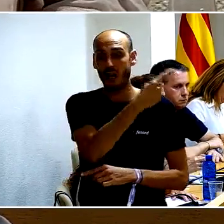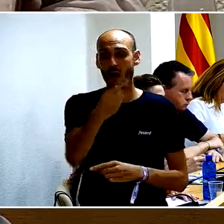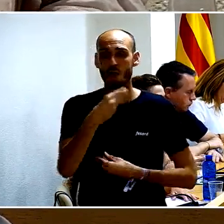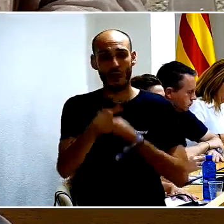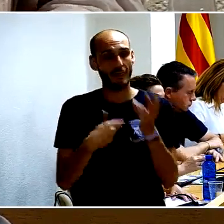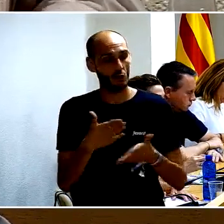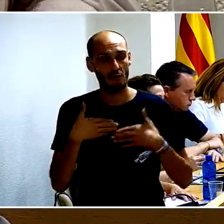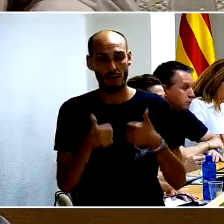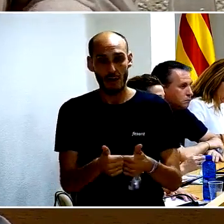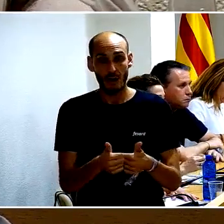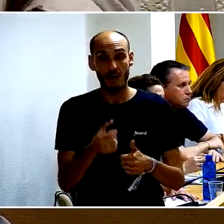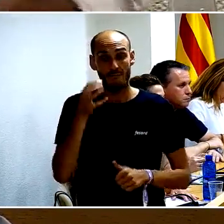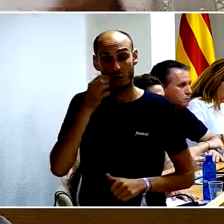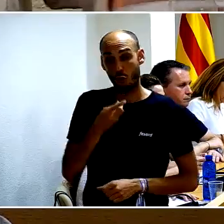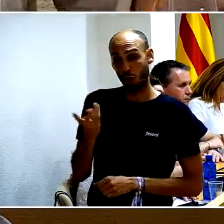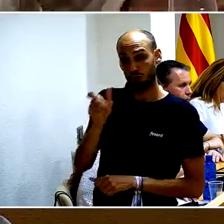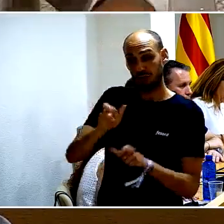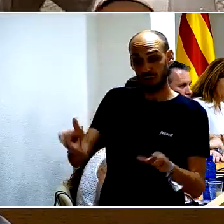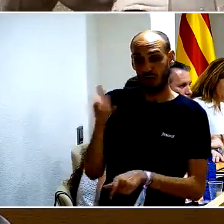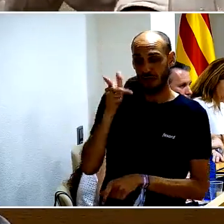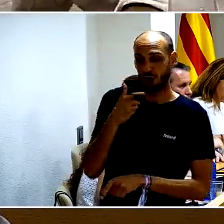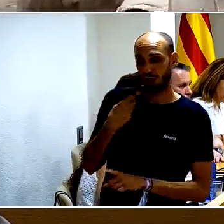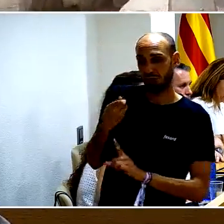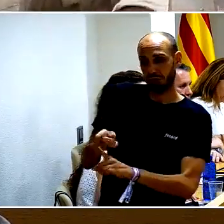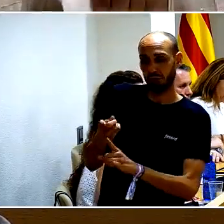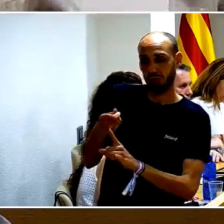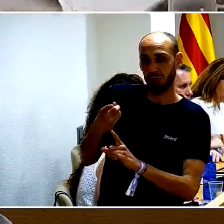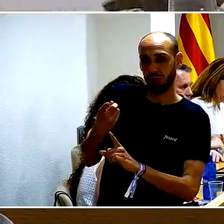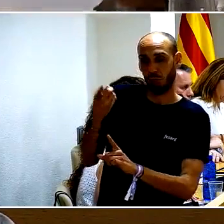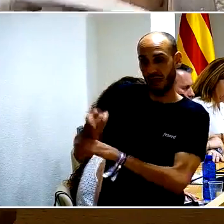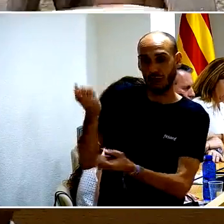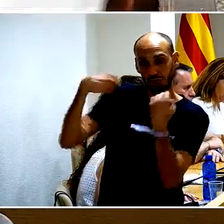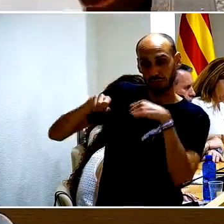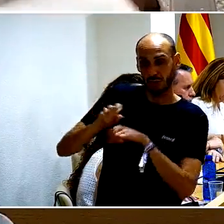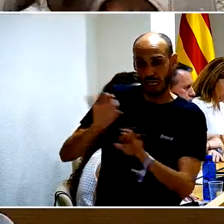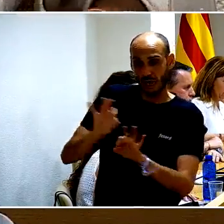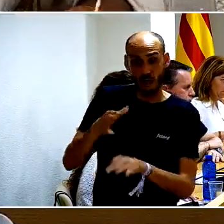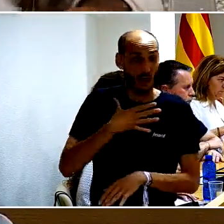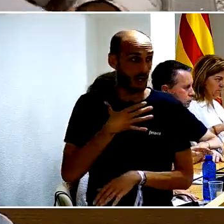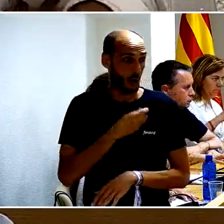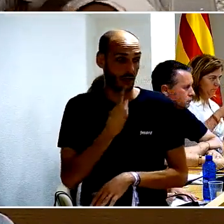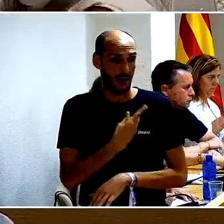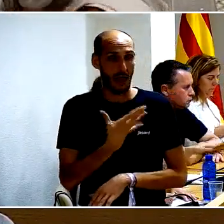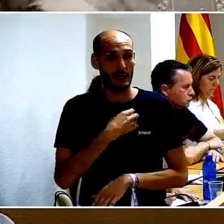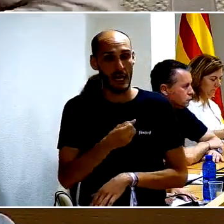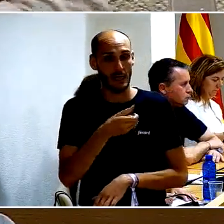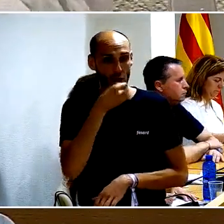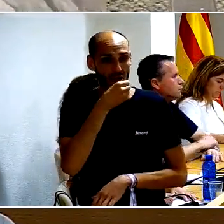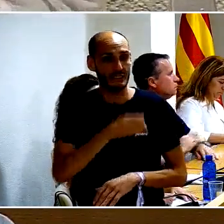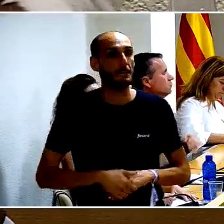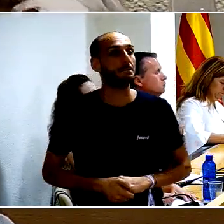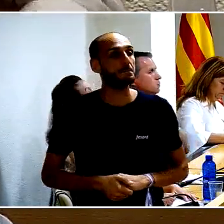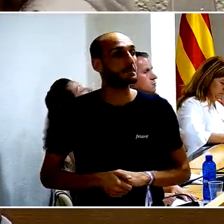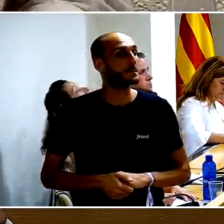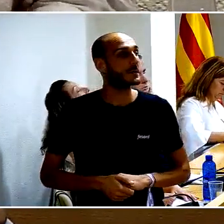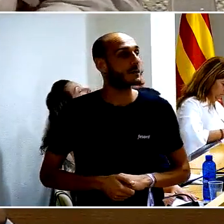voy a entrar yo en el derecho de otras personas a actuar como consideren, concluye el alcalde del PSOE. Después de todo lo expuesto, y viendo